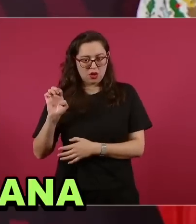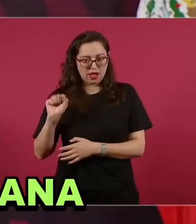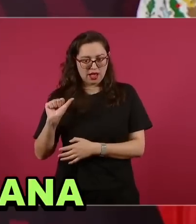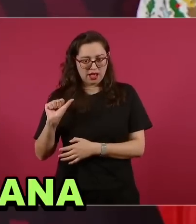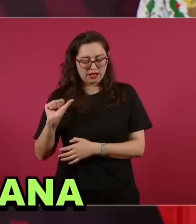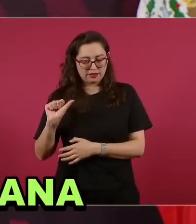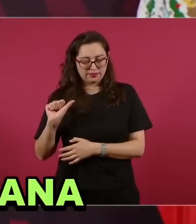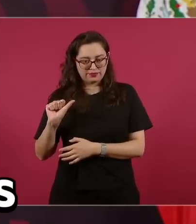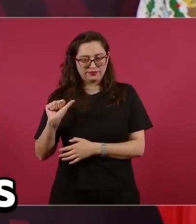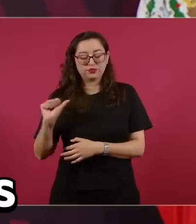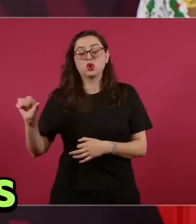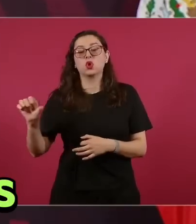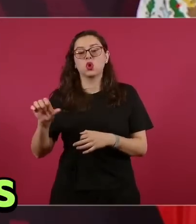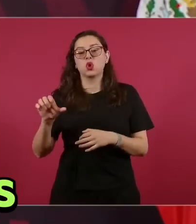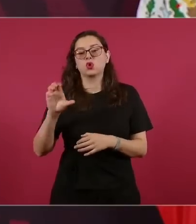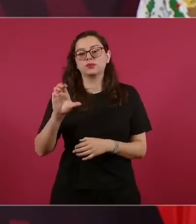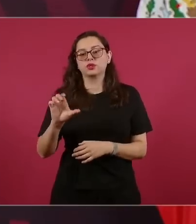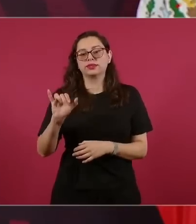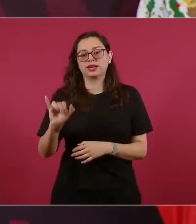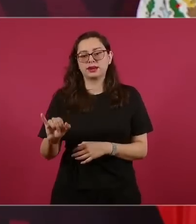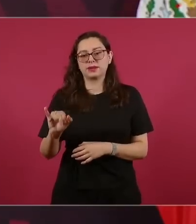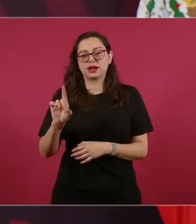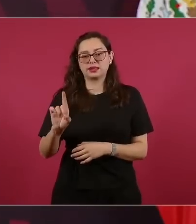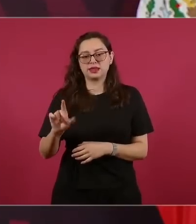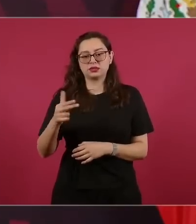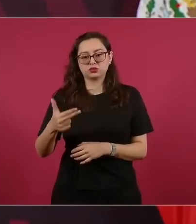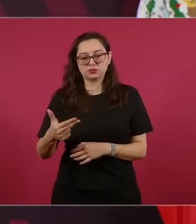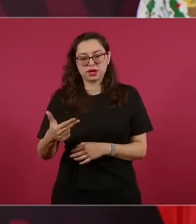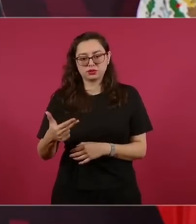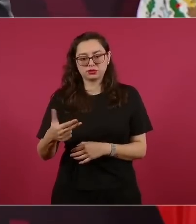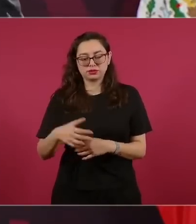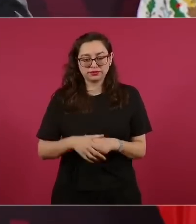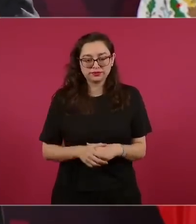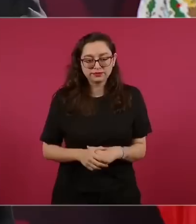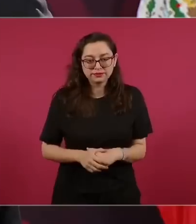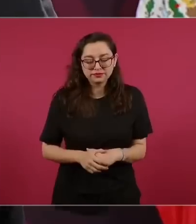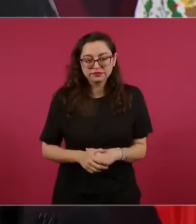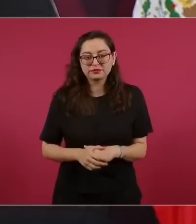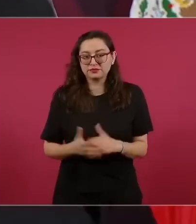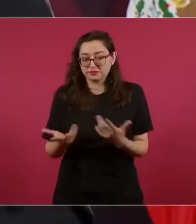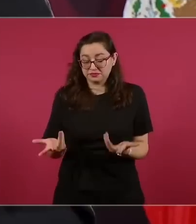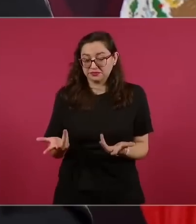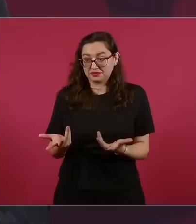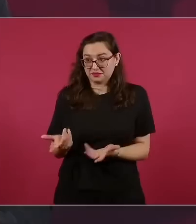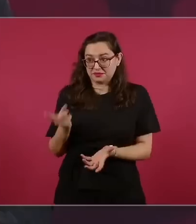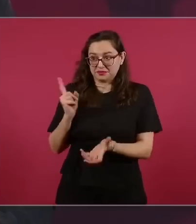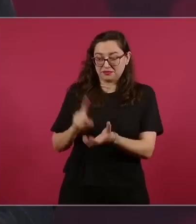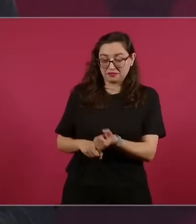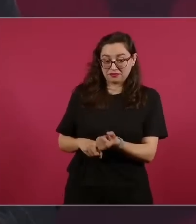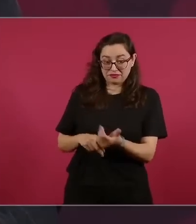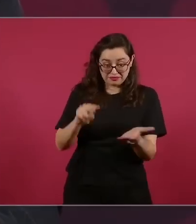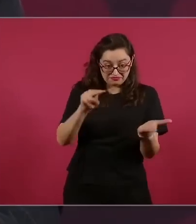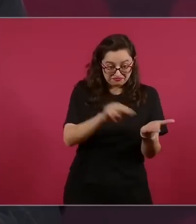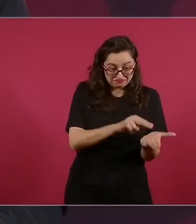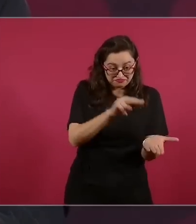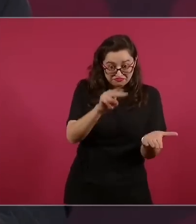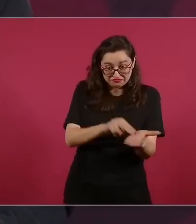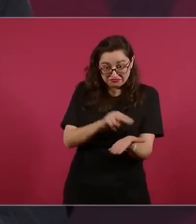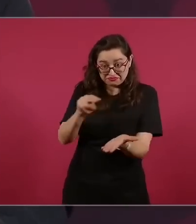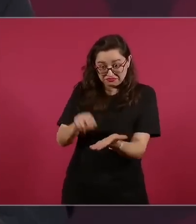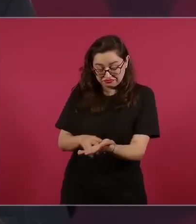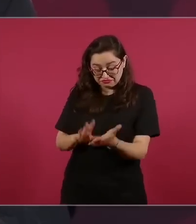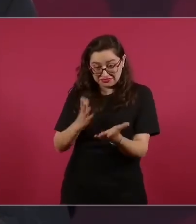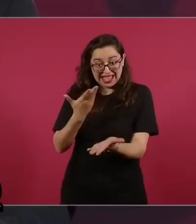Comisión Interamericana de Derechos Humanos. O sea, existen esos documentos. No sé si los